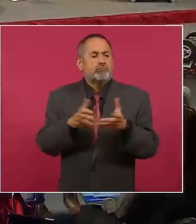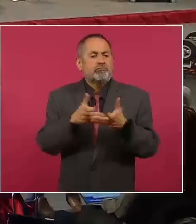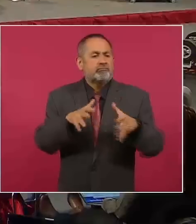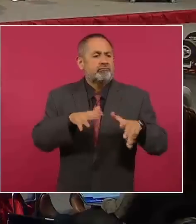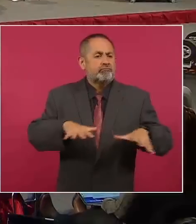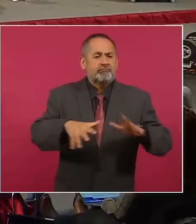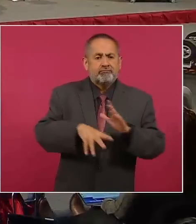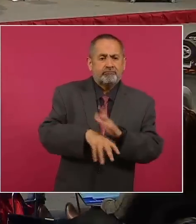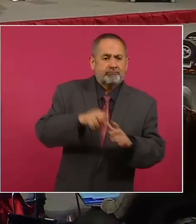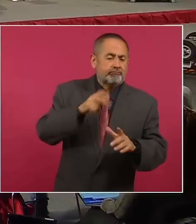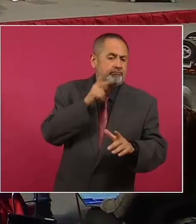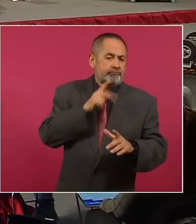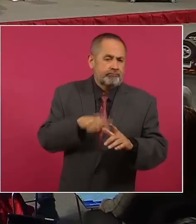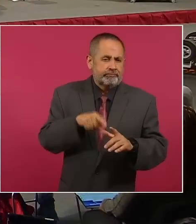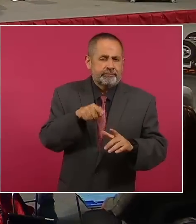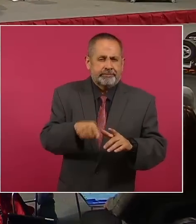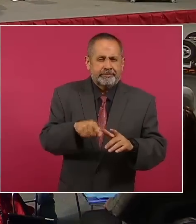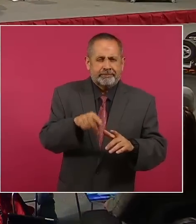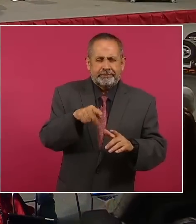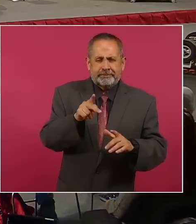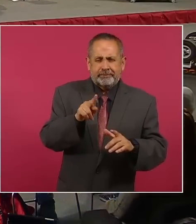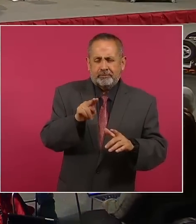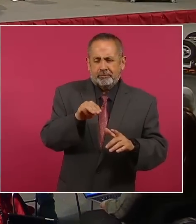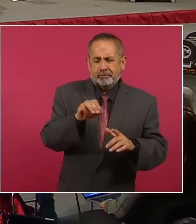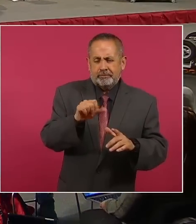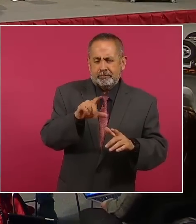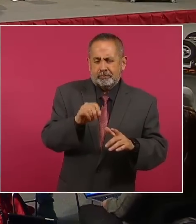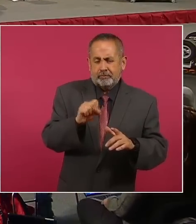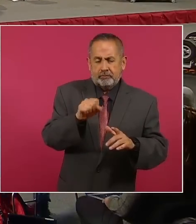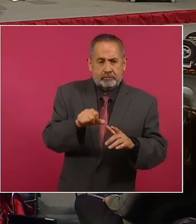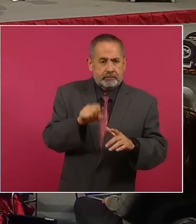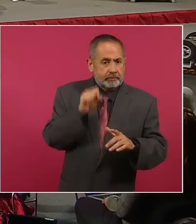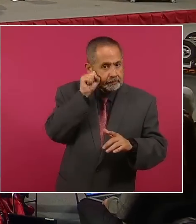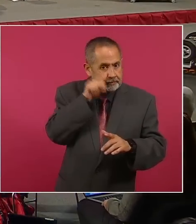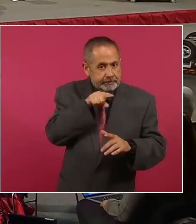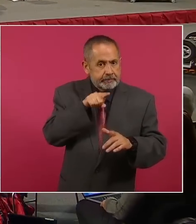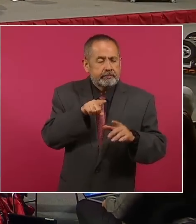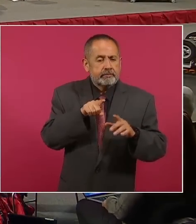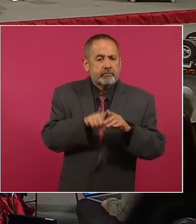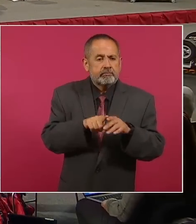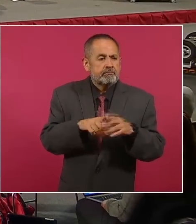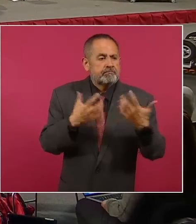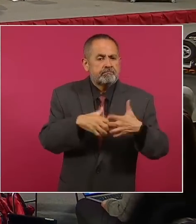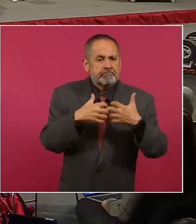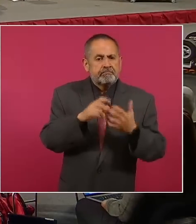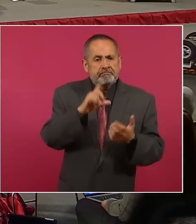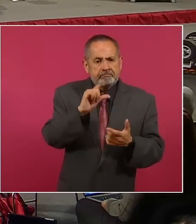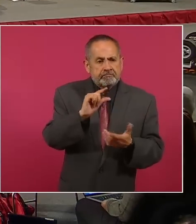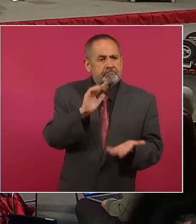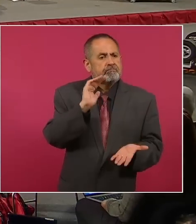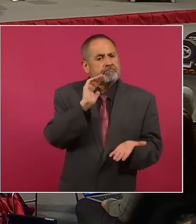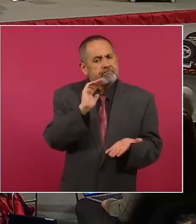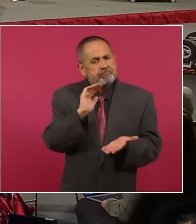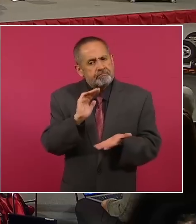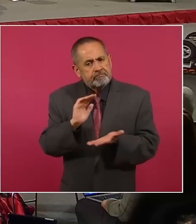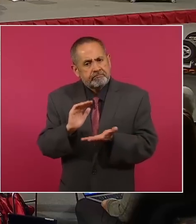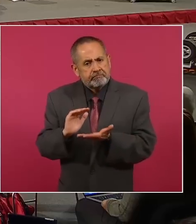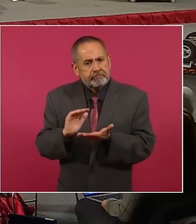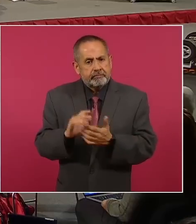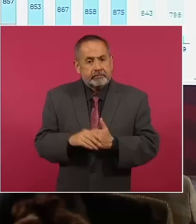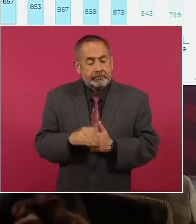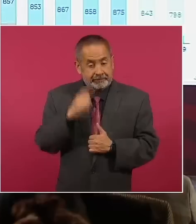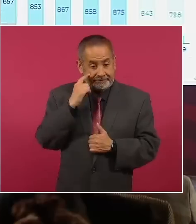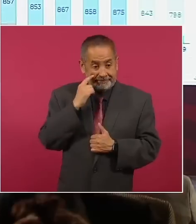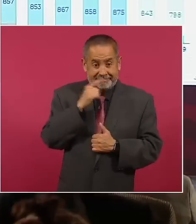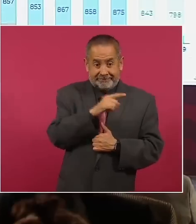Cumaló-Zap. Cumaló-Zap aparece también en estas épocas con poca producción y justo cuando